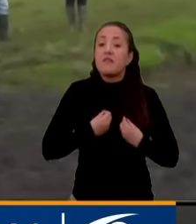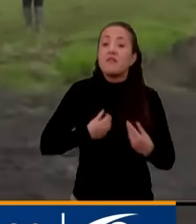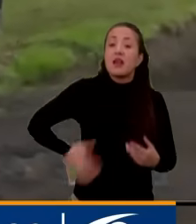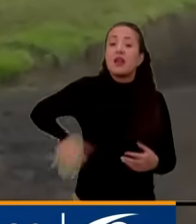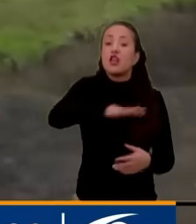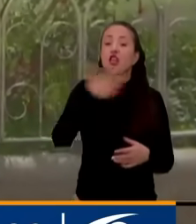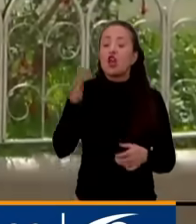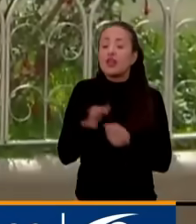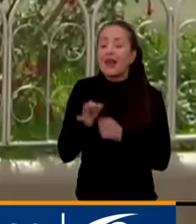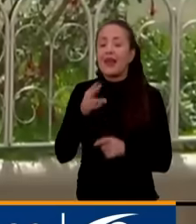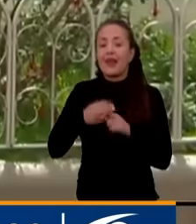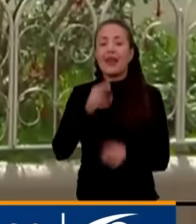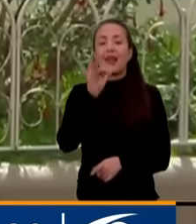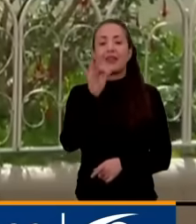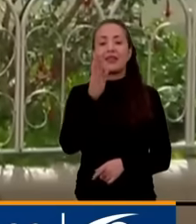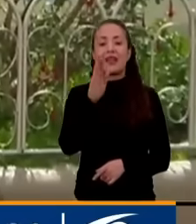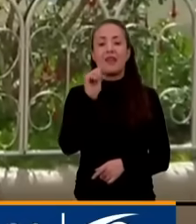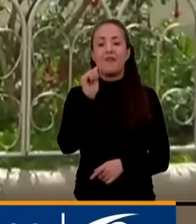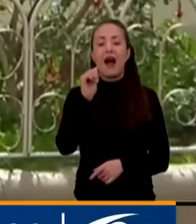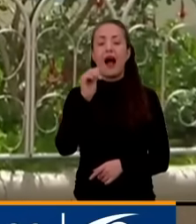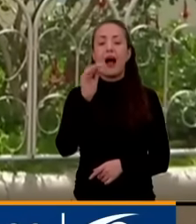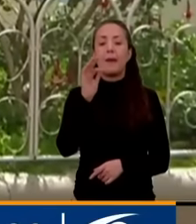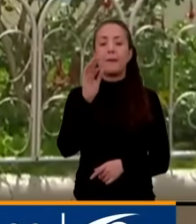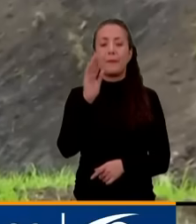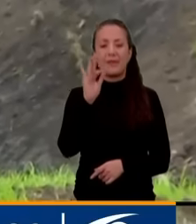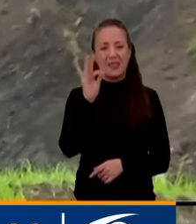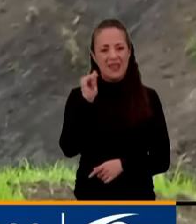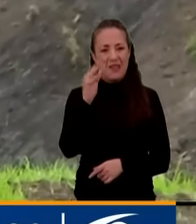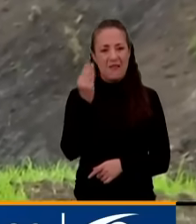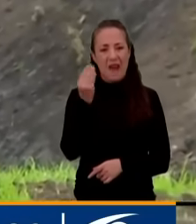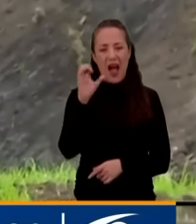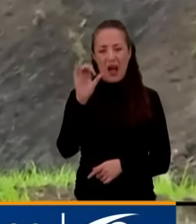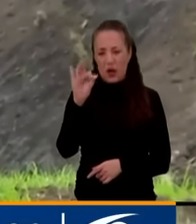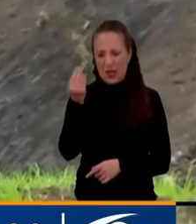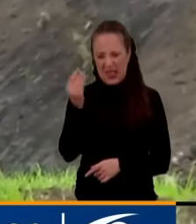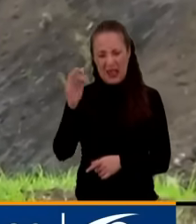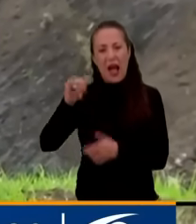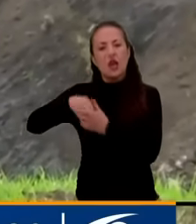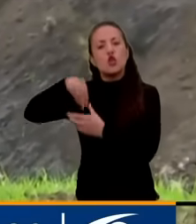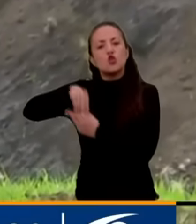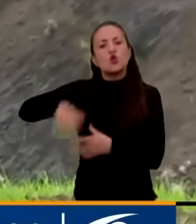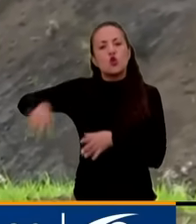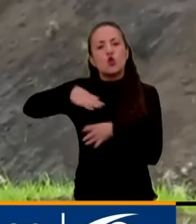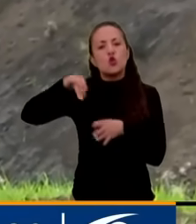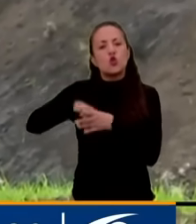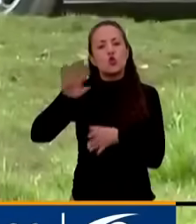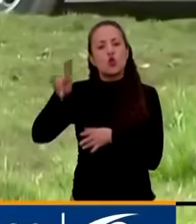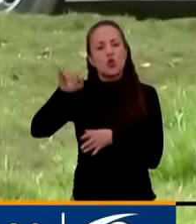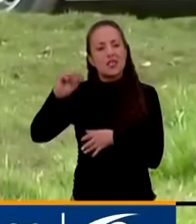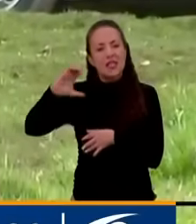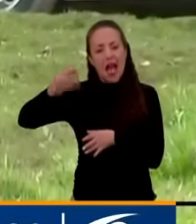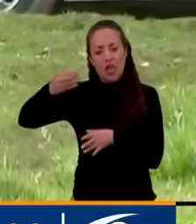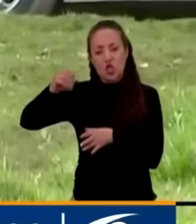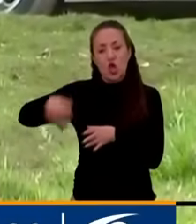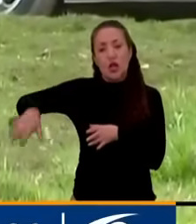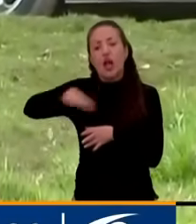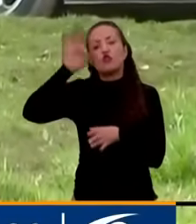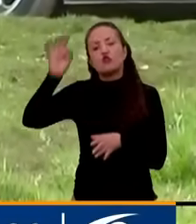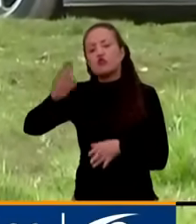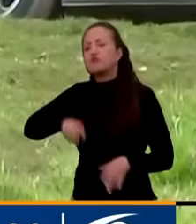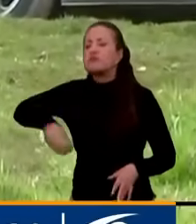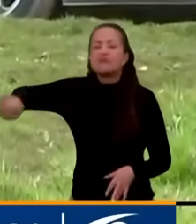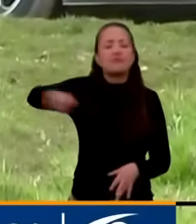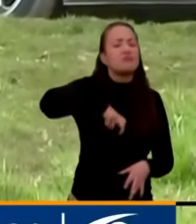tocaba del municipio de ciacho en boyacá vivían bajo la tranquilidad del campo y en una zona que paradójicamente recorrían a diario